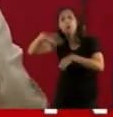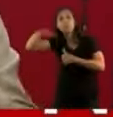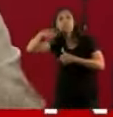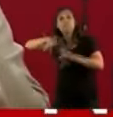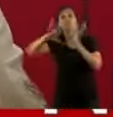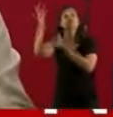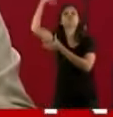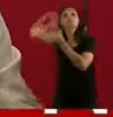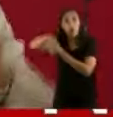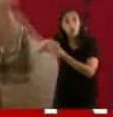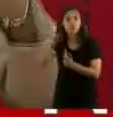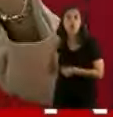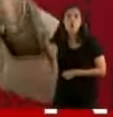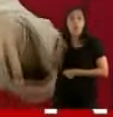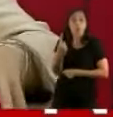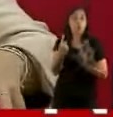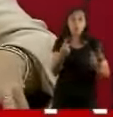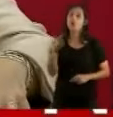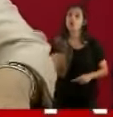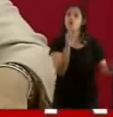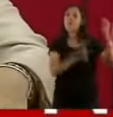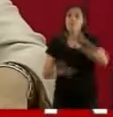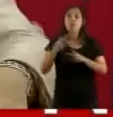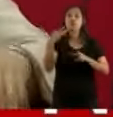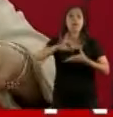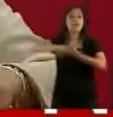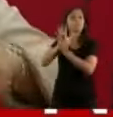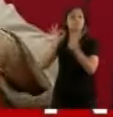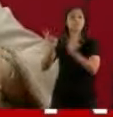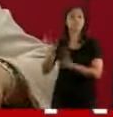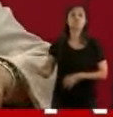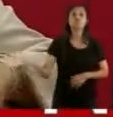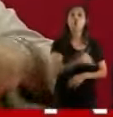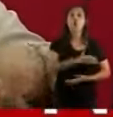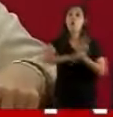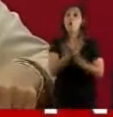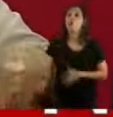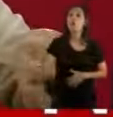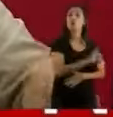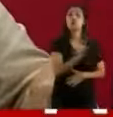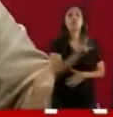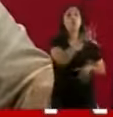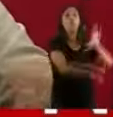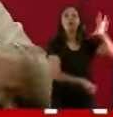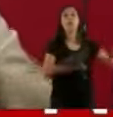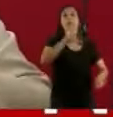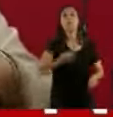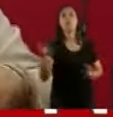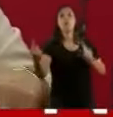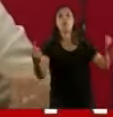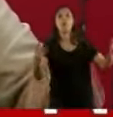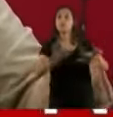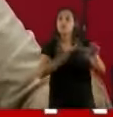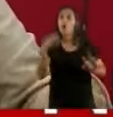uno. Nosotros necesitamos terminar con el hormiguero y no agarrar hormiga por hormiga. Si